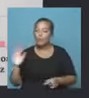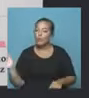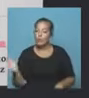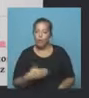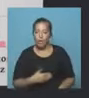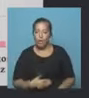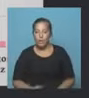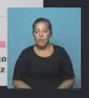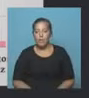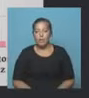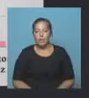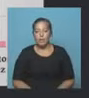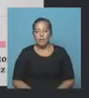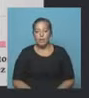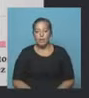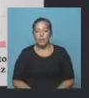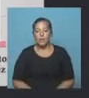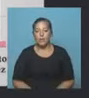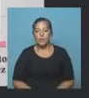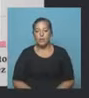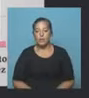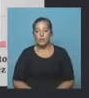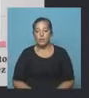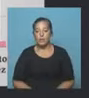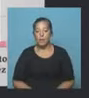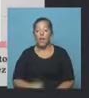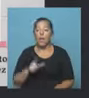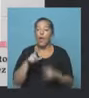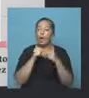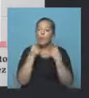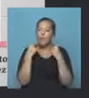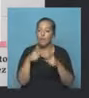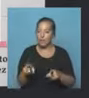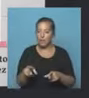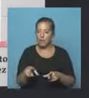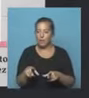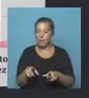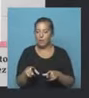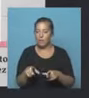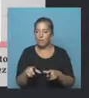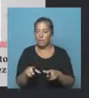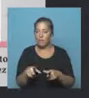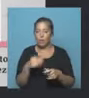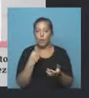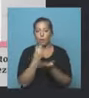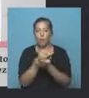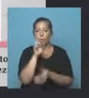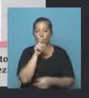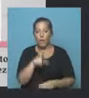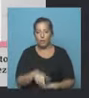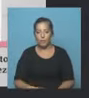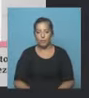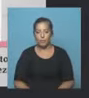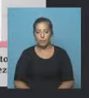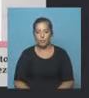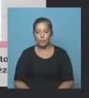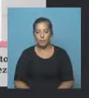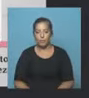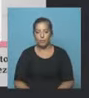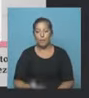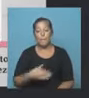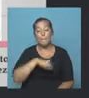digamos ahí en esto tenemos un número diferente con la candidata mujer que estaría